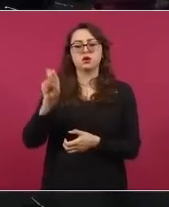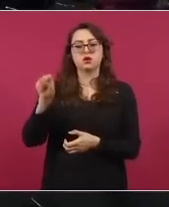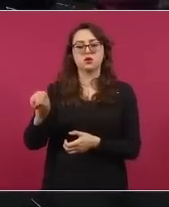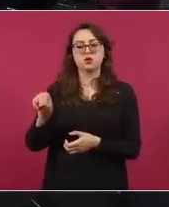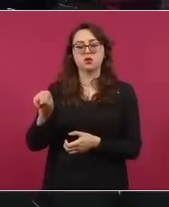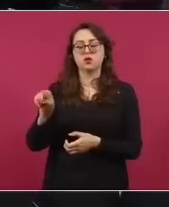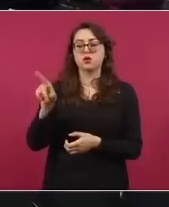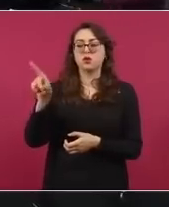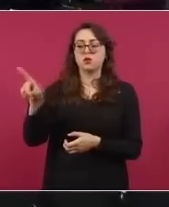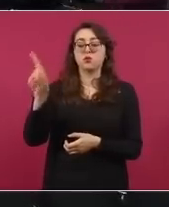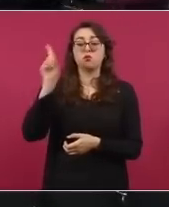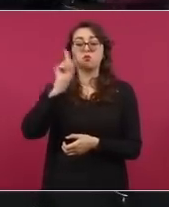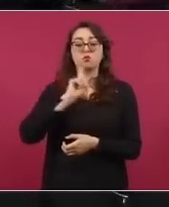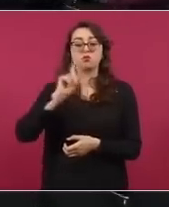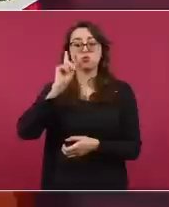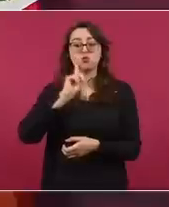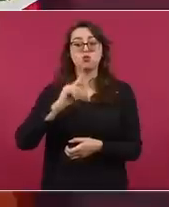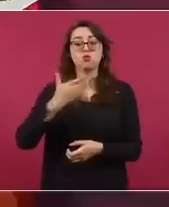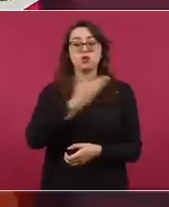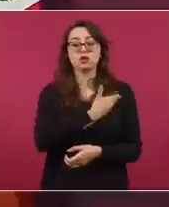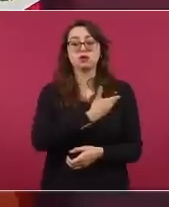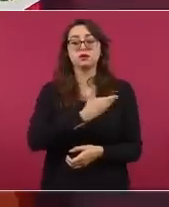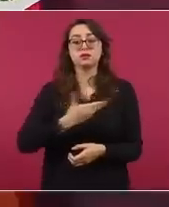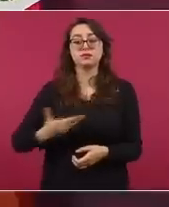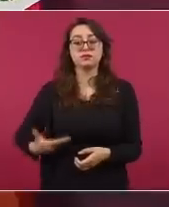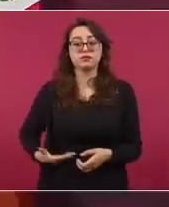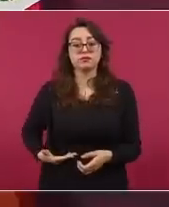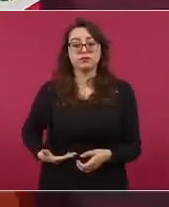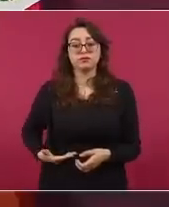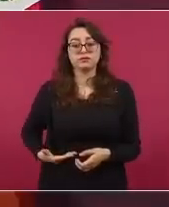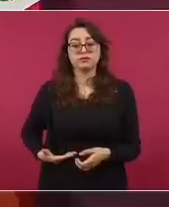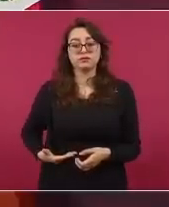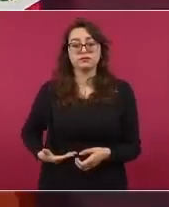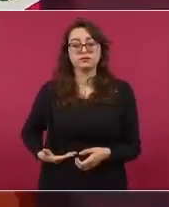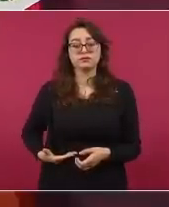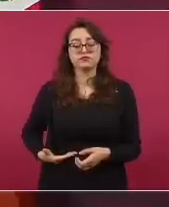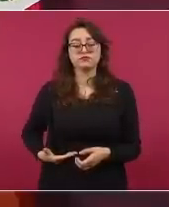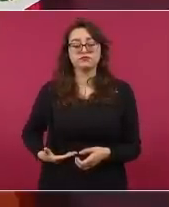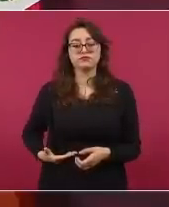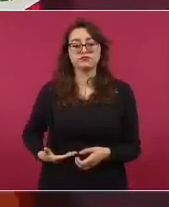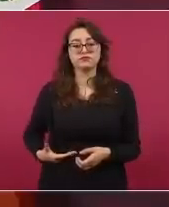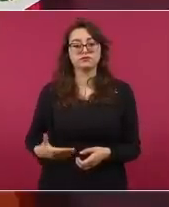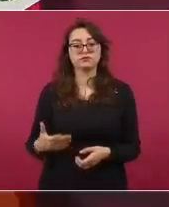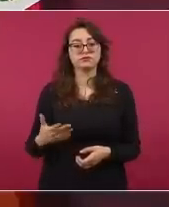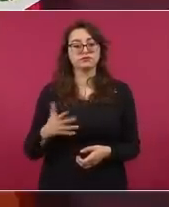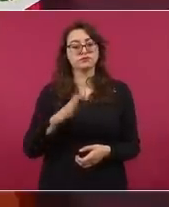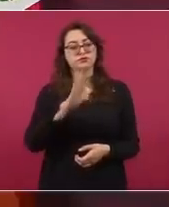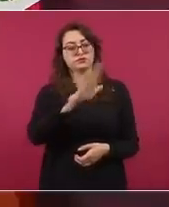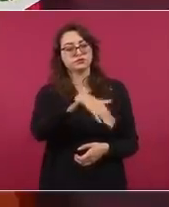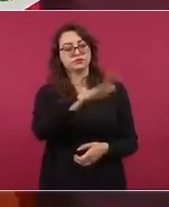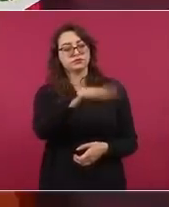a la que era directora de recursos materiales